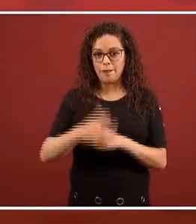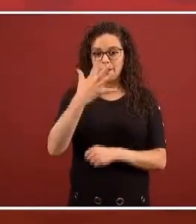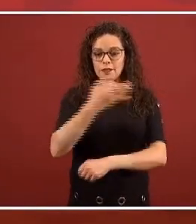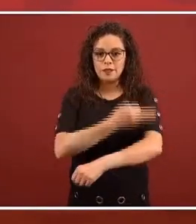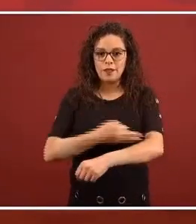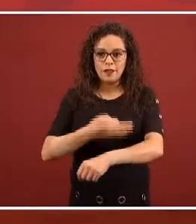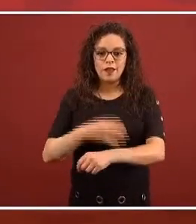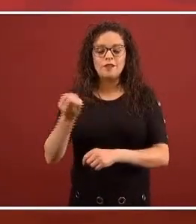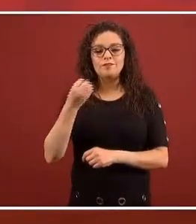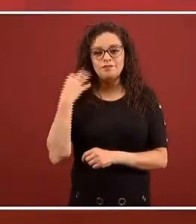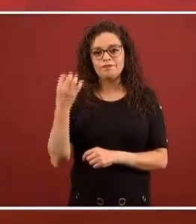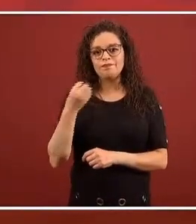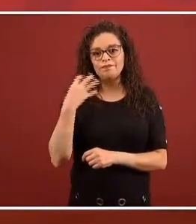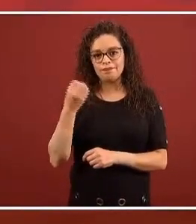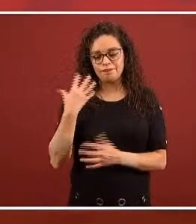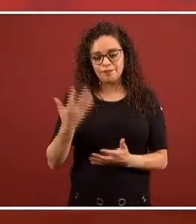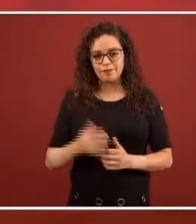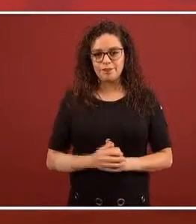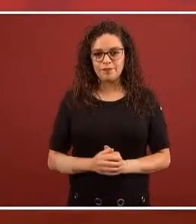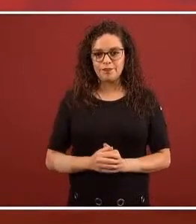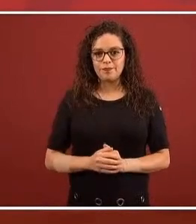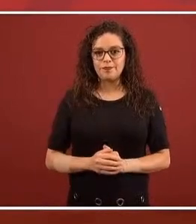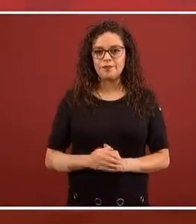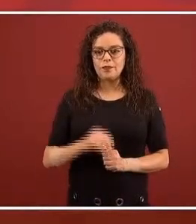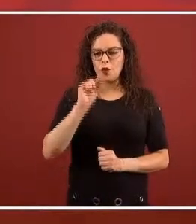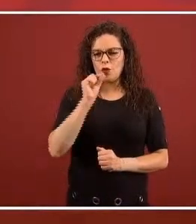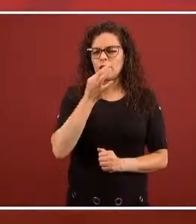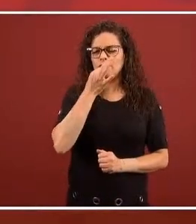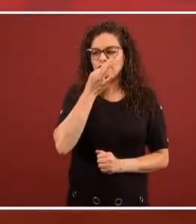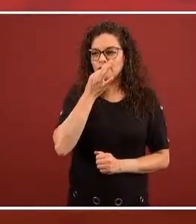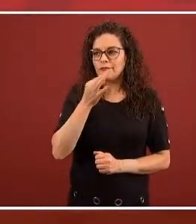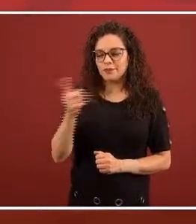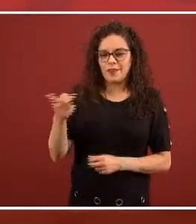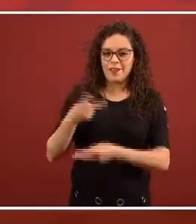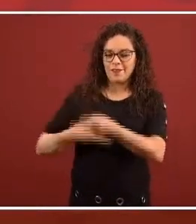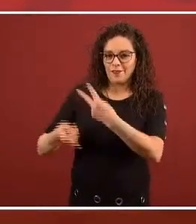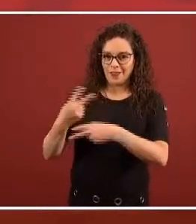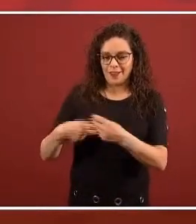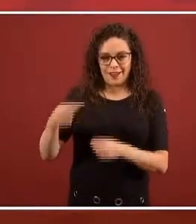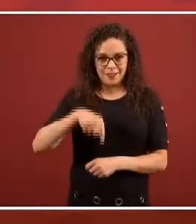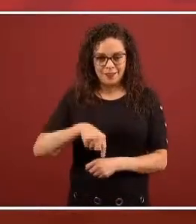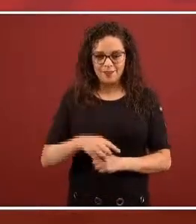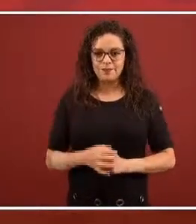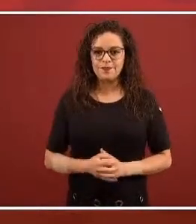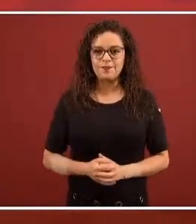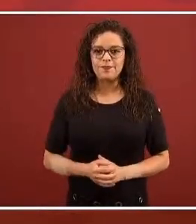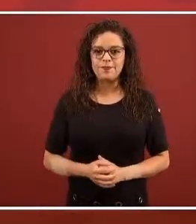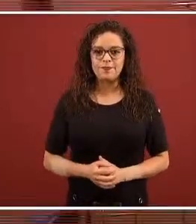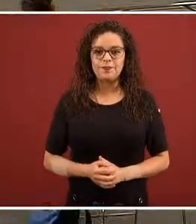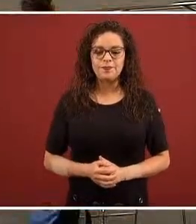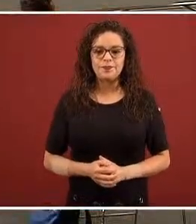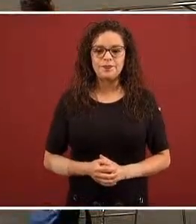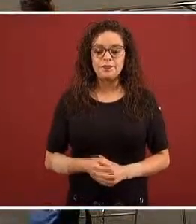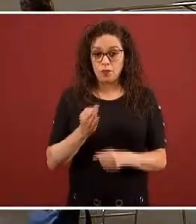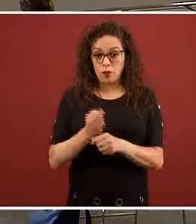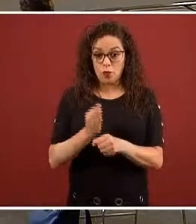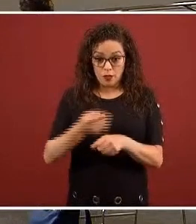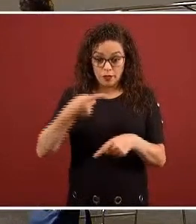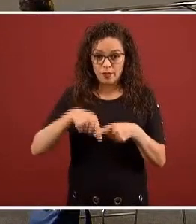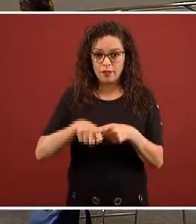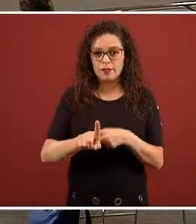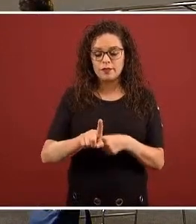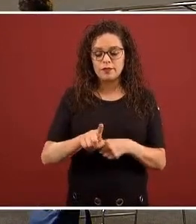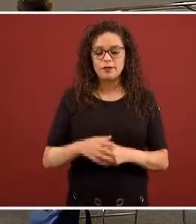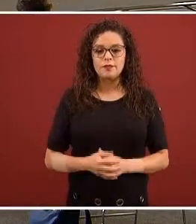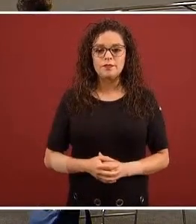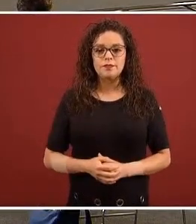a sesionar, así que en unos minutos más debe estarnos ya acompañando. Entonces vamos a iniciar